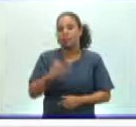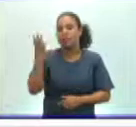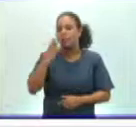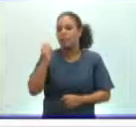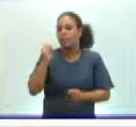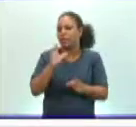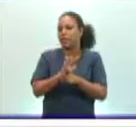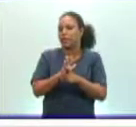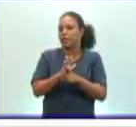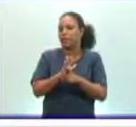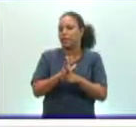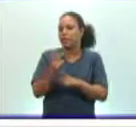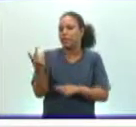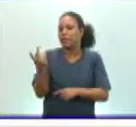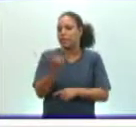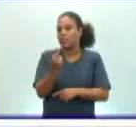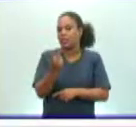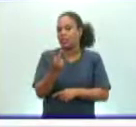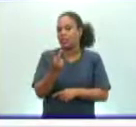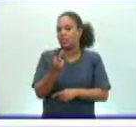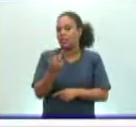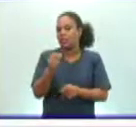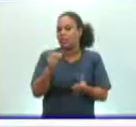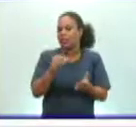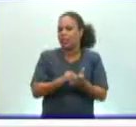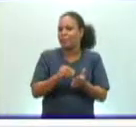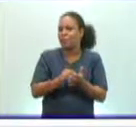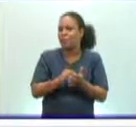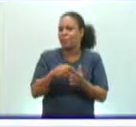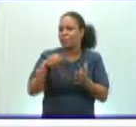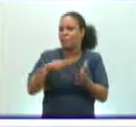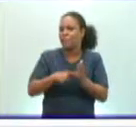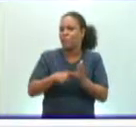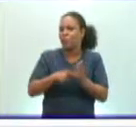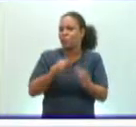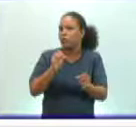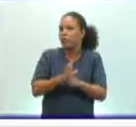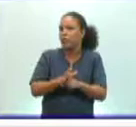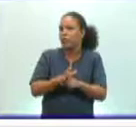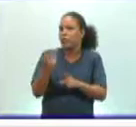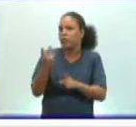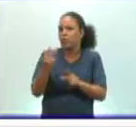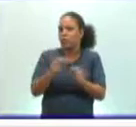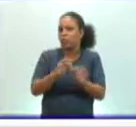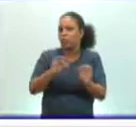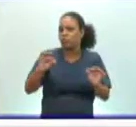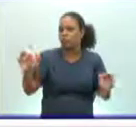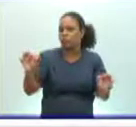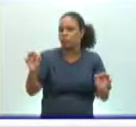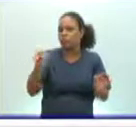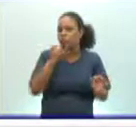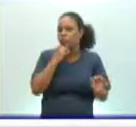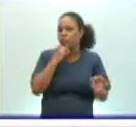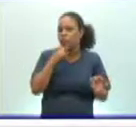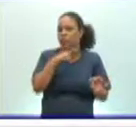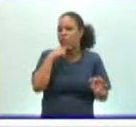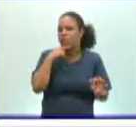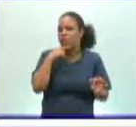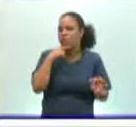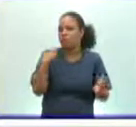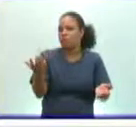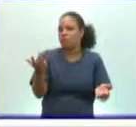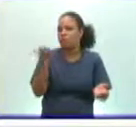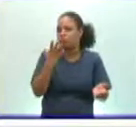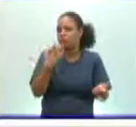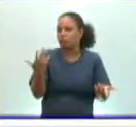origen aquí de la semirrecta? ¿De qué punto parten las dos semirrectas? Las semirrectas entonces serían para ustedes